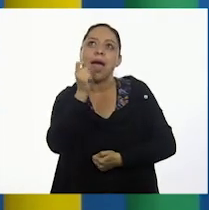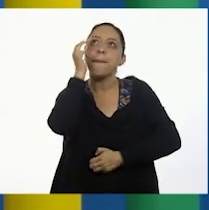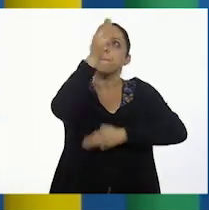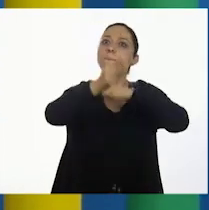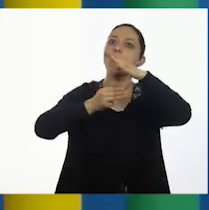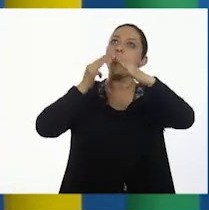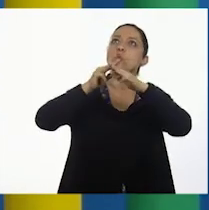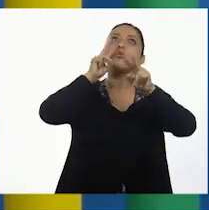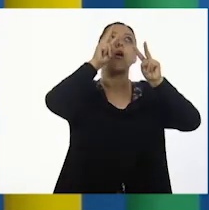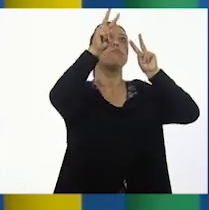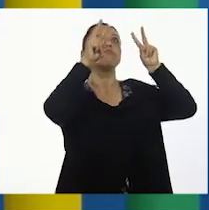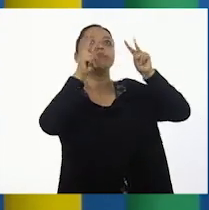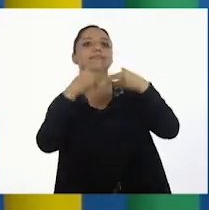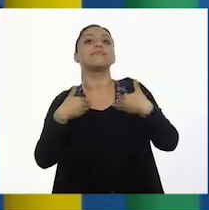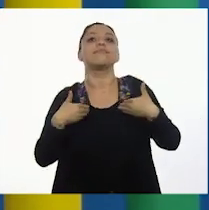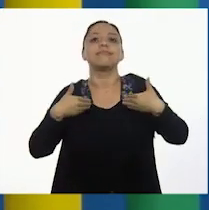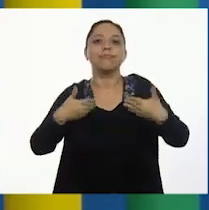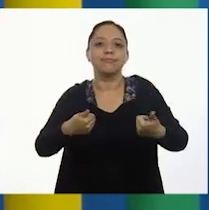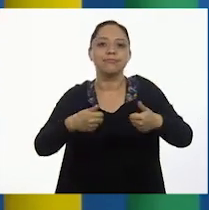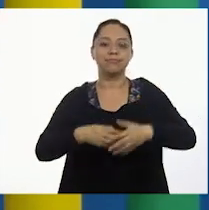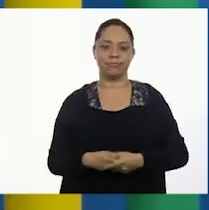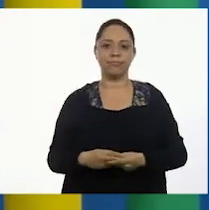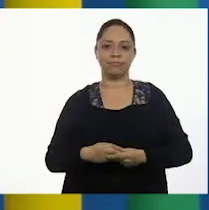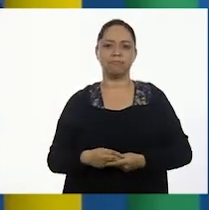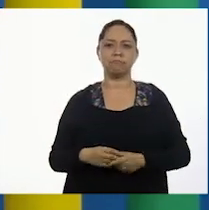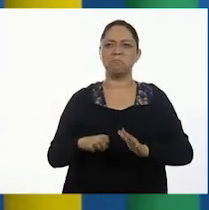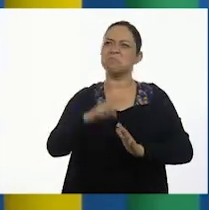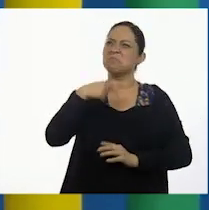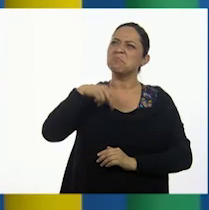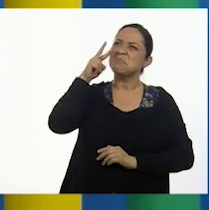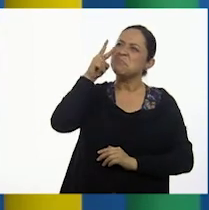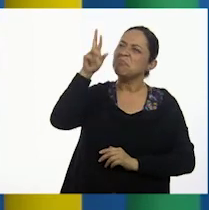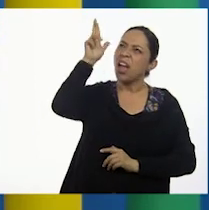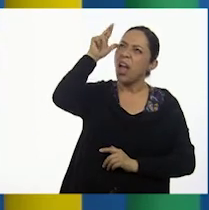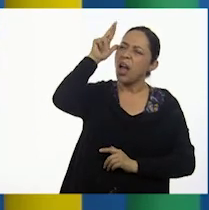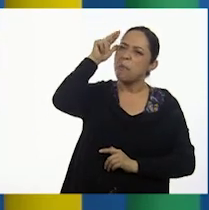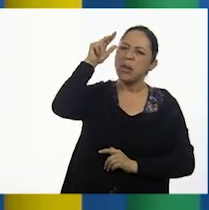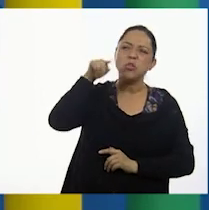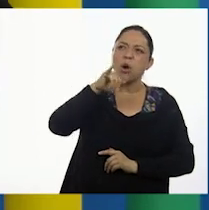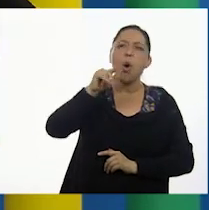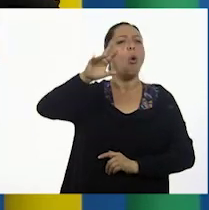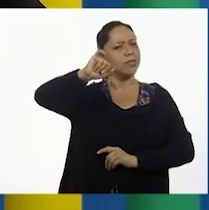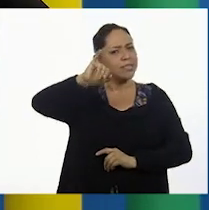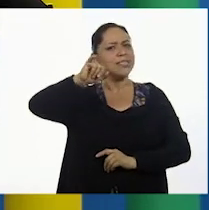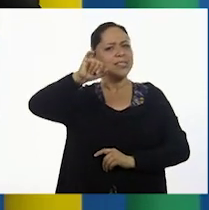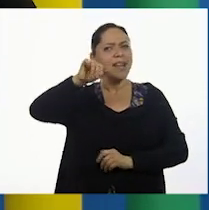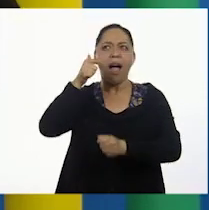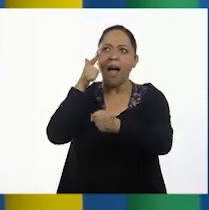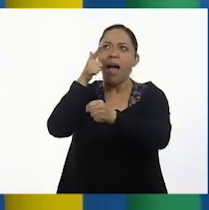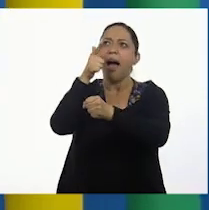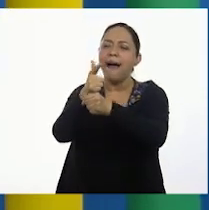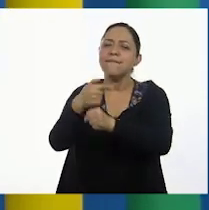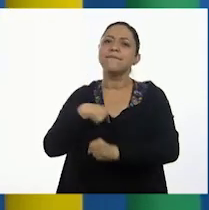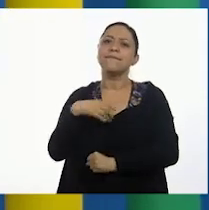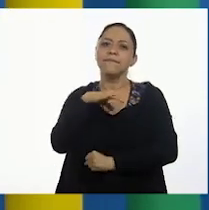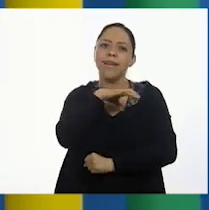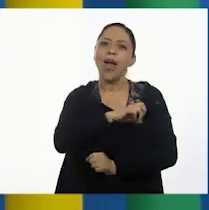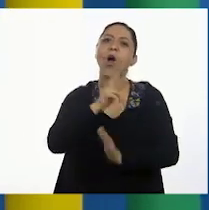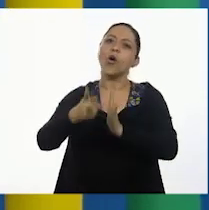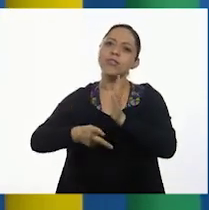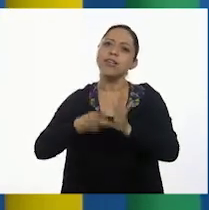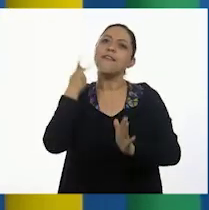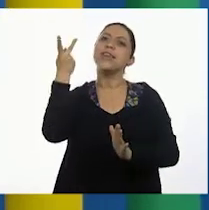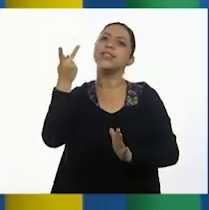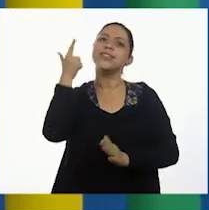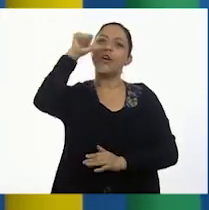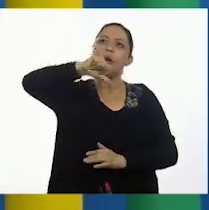nos rodea. Por cierto, yo nunca he visto el conejo en la luna. No es cierto, sí he visto el conejo en la luna. Me encantaría verlo otra vez esta